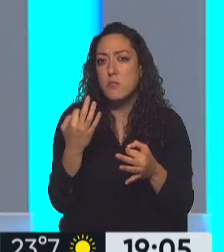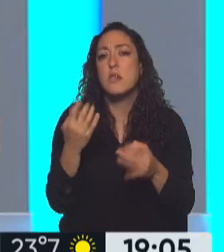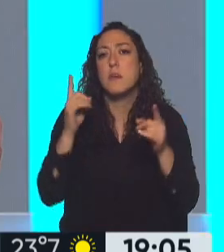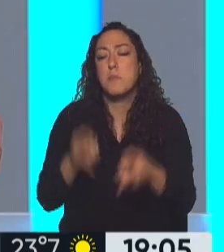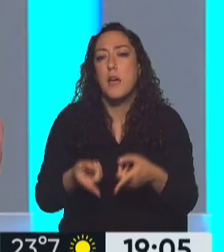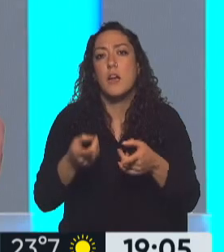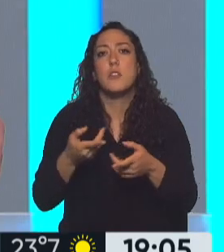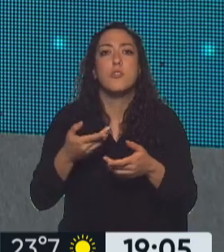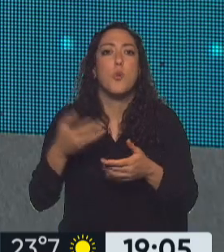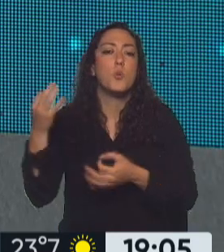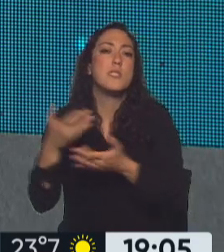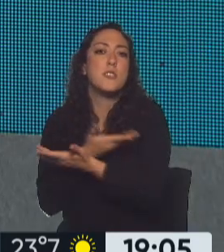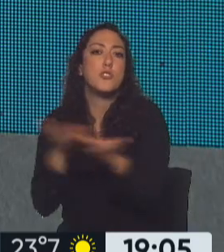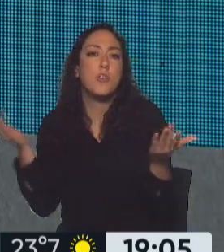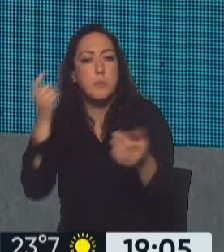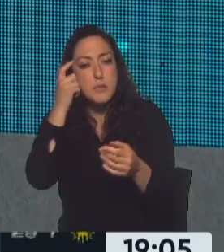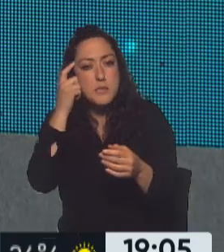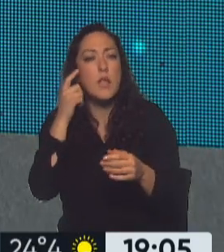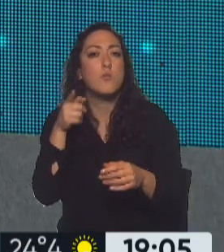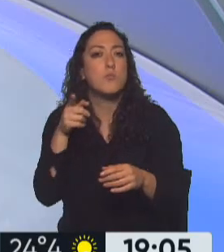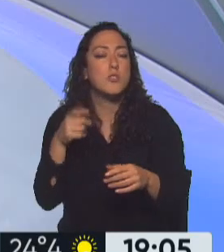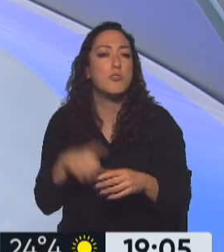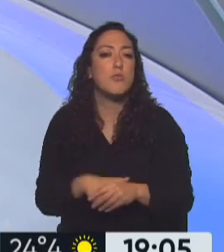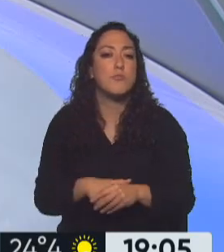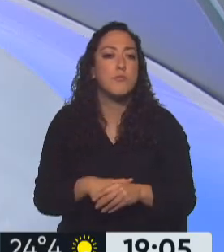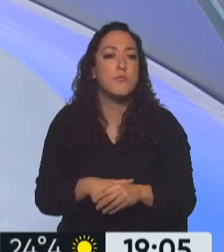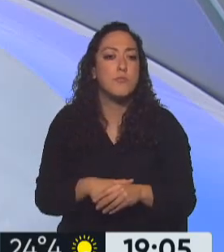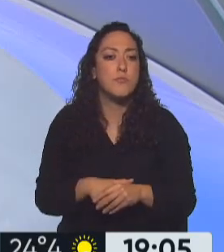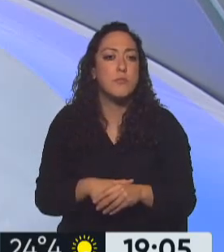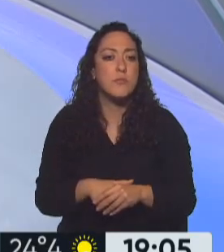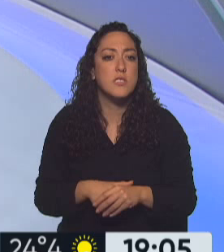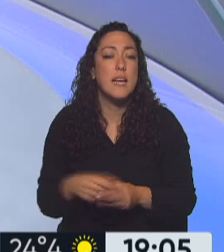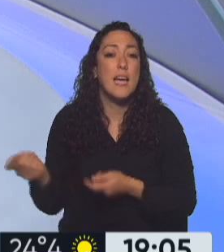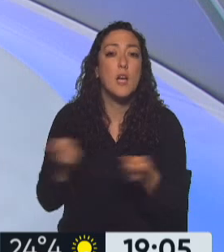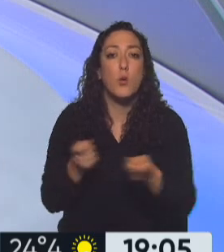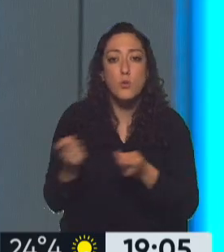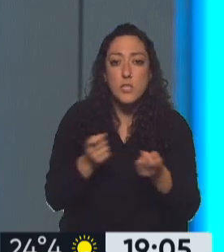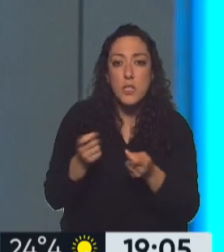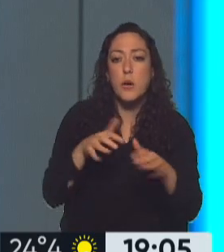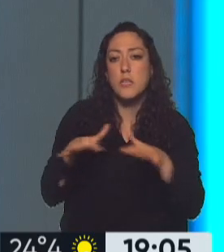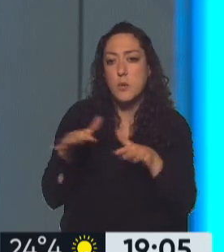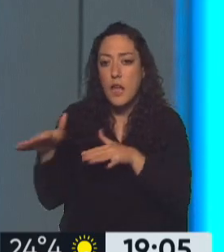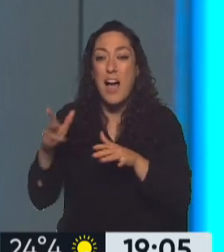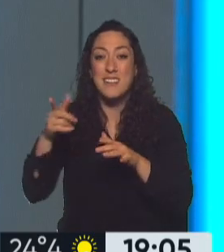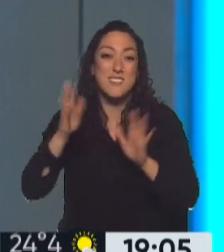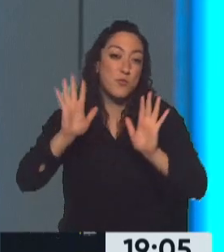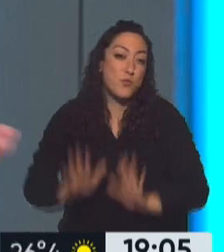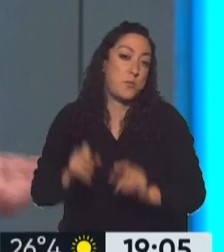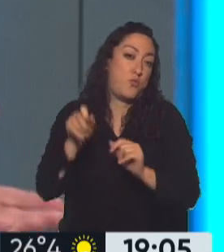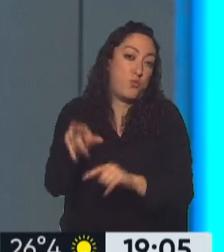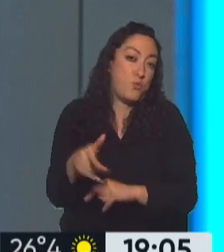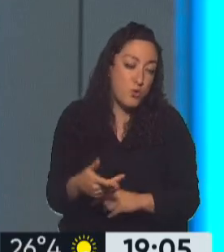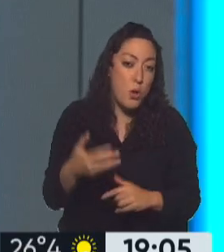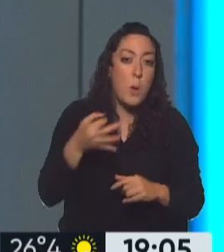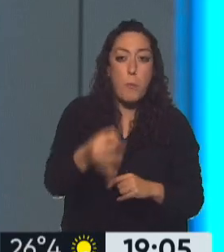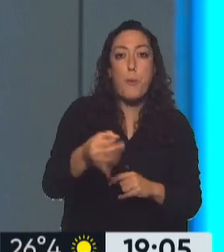social eh No hay casualidades en la acción ejecutiva así te han formado y en tu